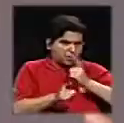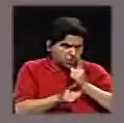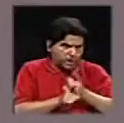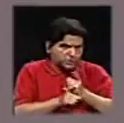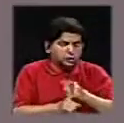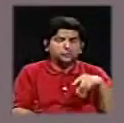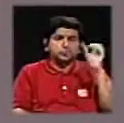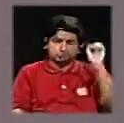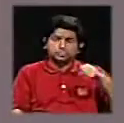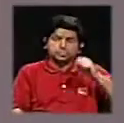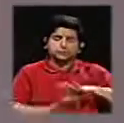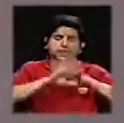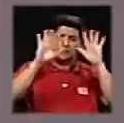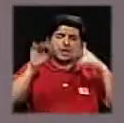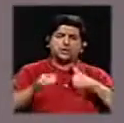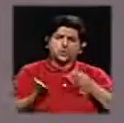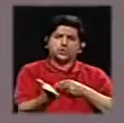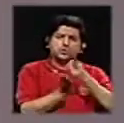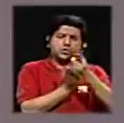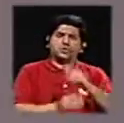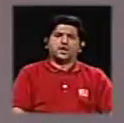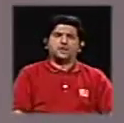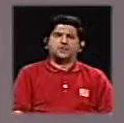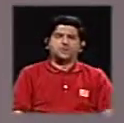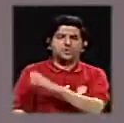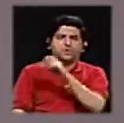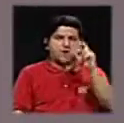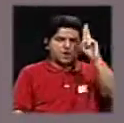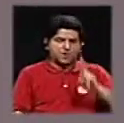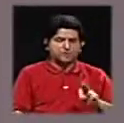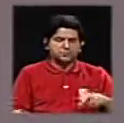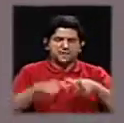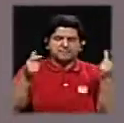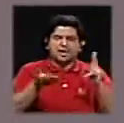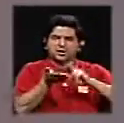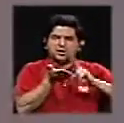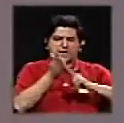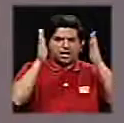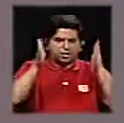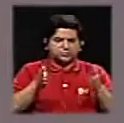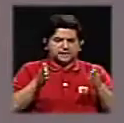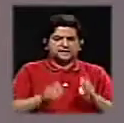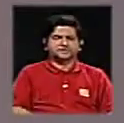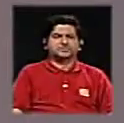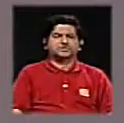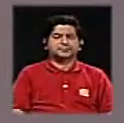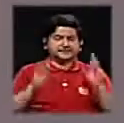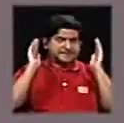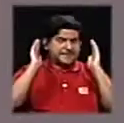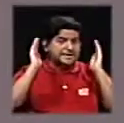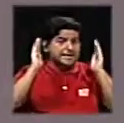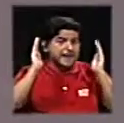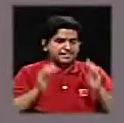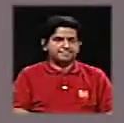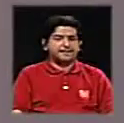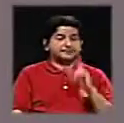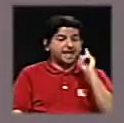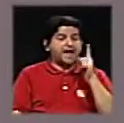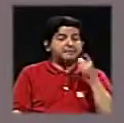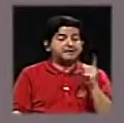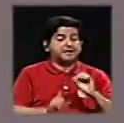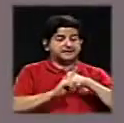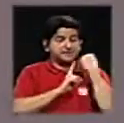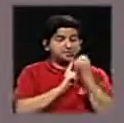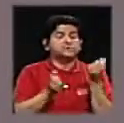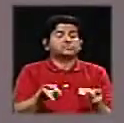claro. Y le voy a ser muy sincero. Yo creo que en Costa Rica la mayoría de los contratistas grandes por lo menos advierten cuando pasan